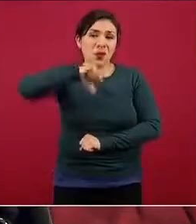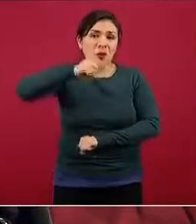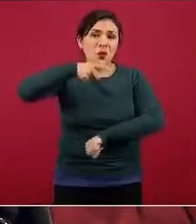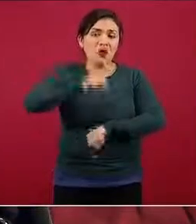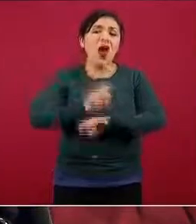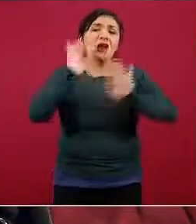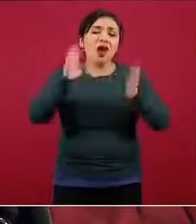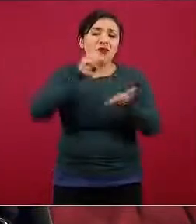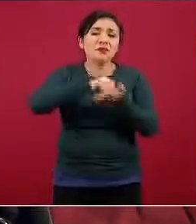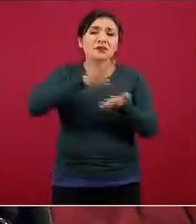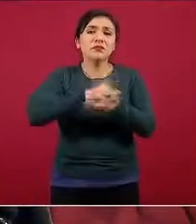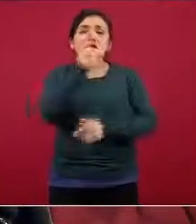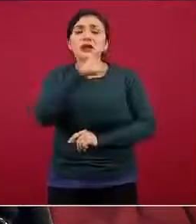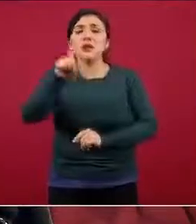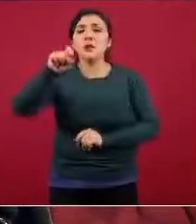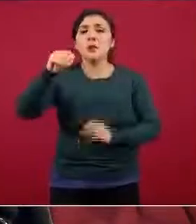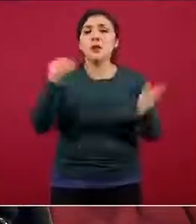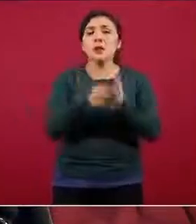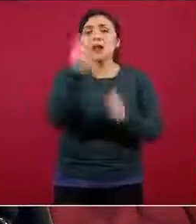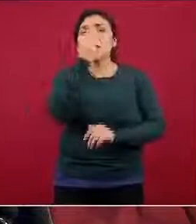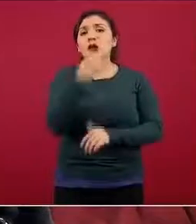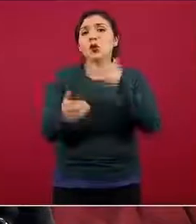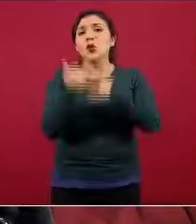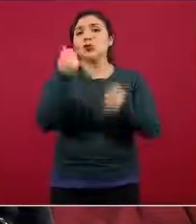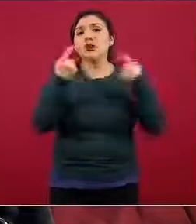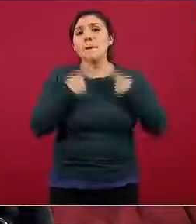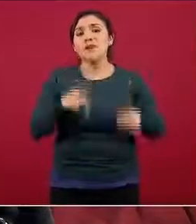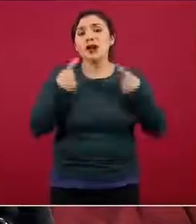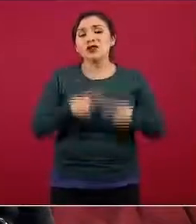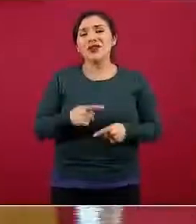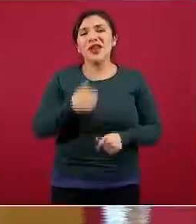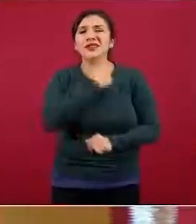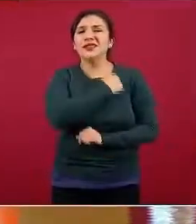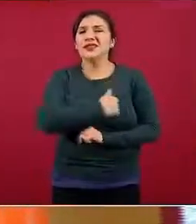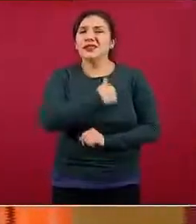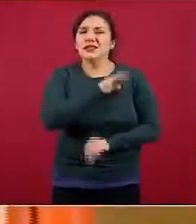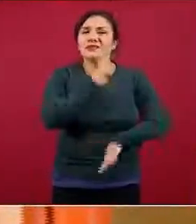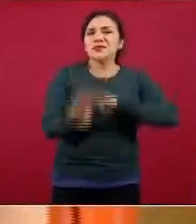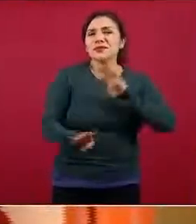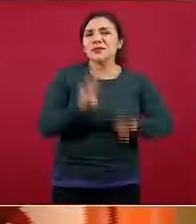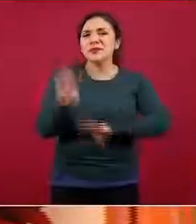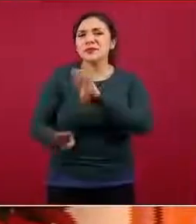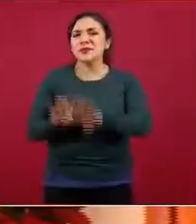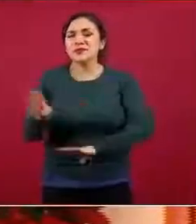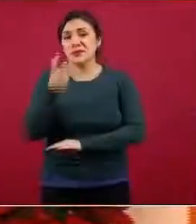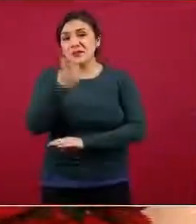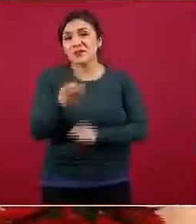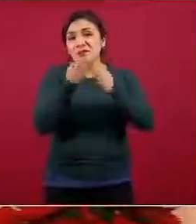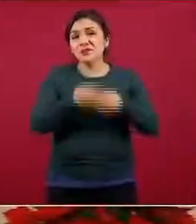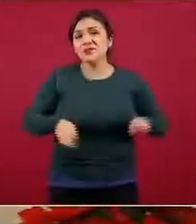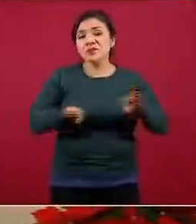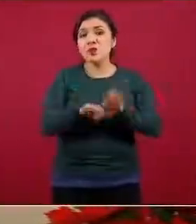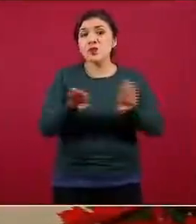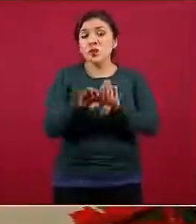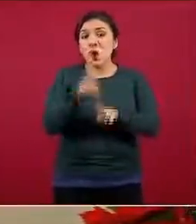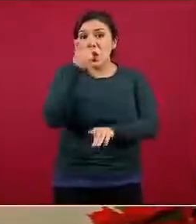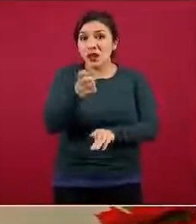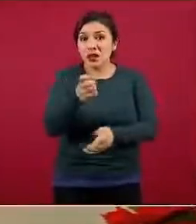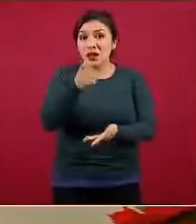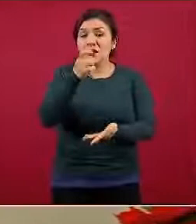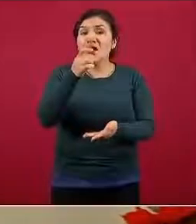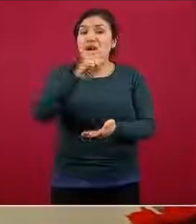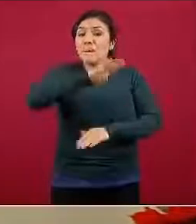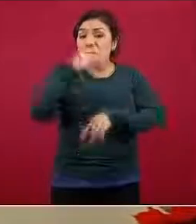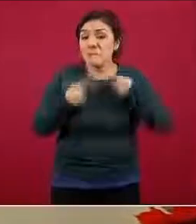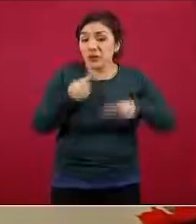han confirmado 120.311 lamentables defunciones. Importante entender que esta confirmación de